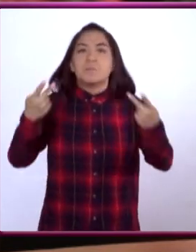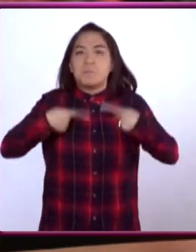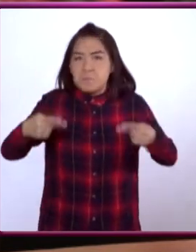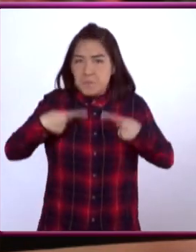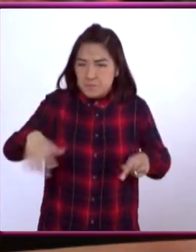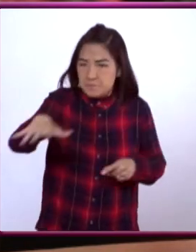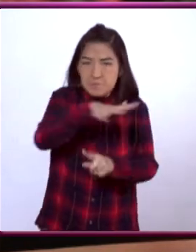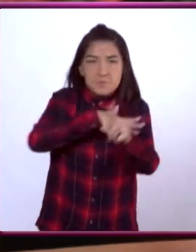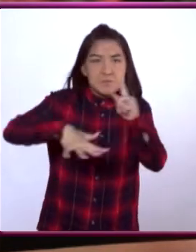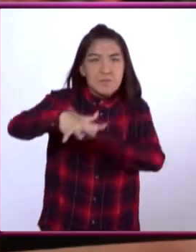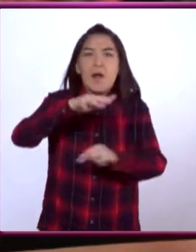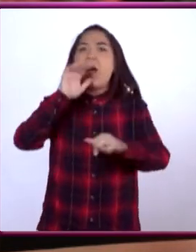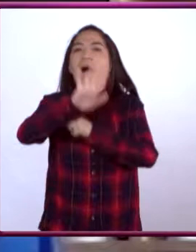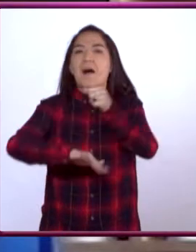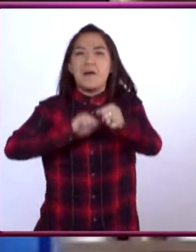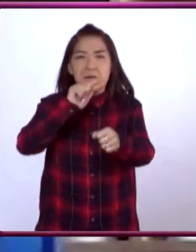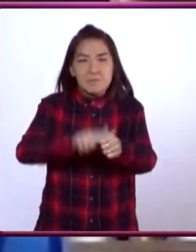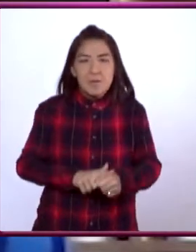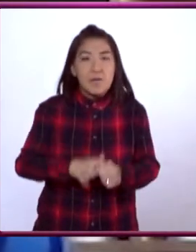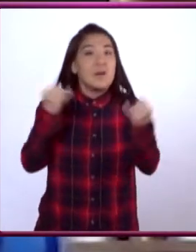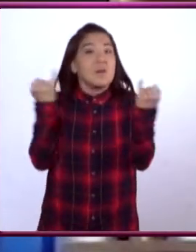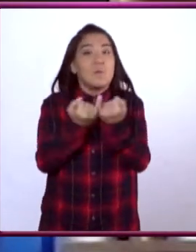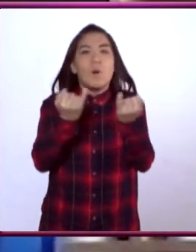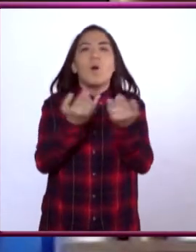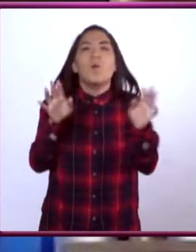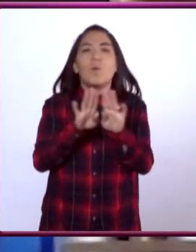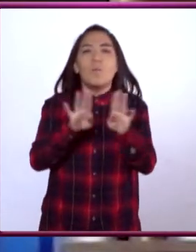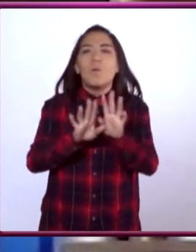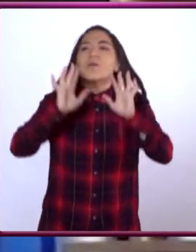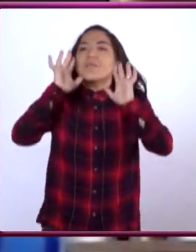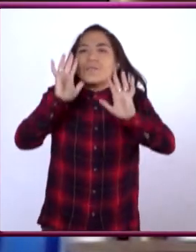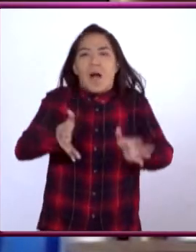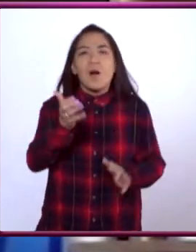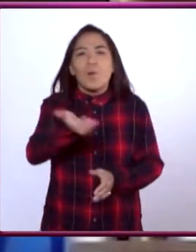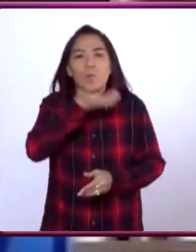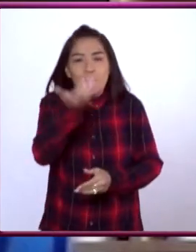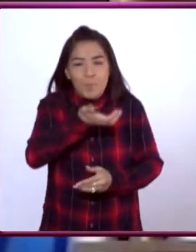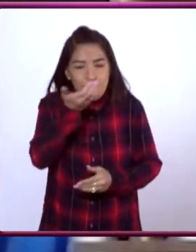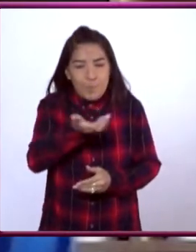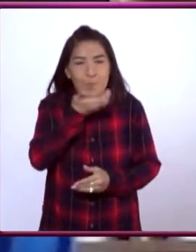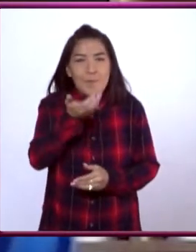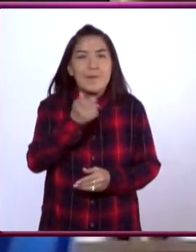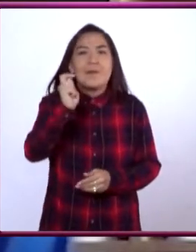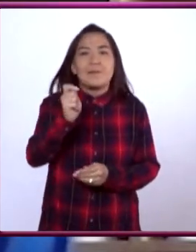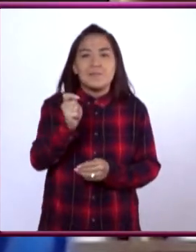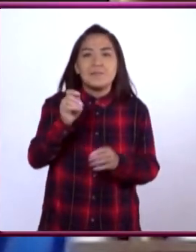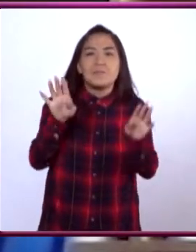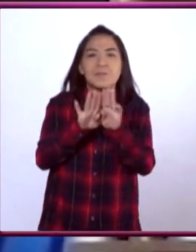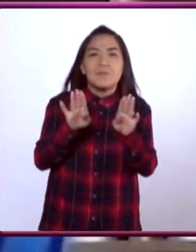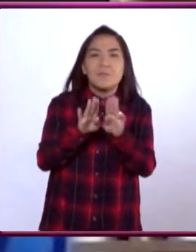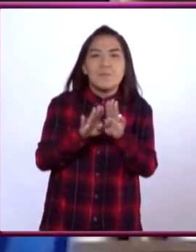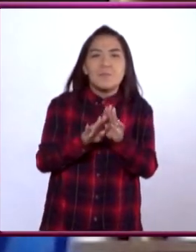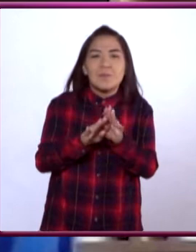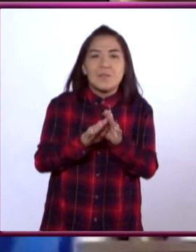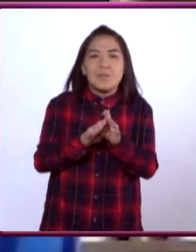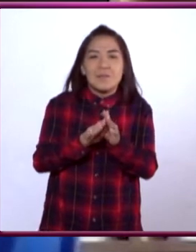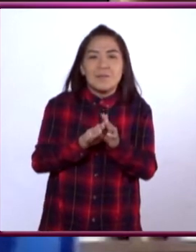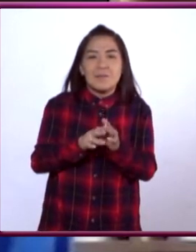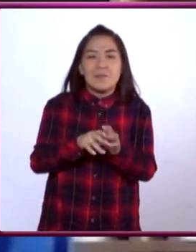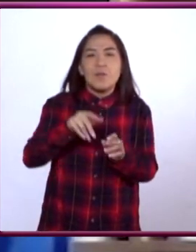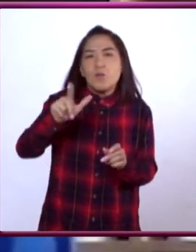cuerpo, las personas y los animales, estamos adaptados a recibir